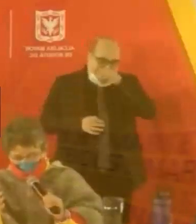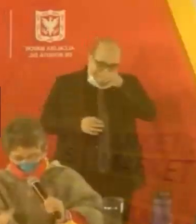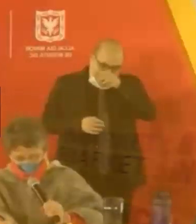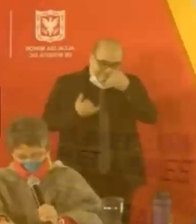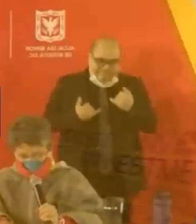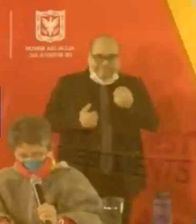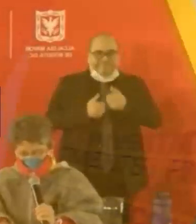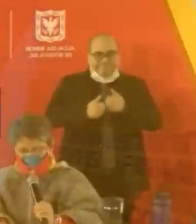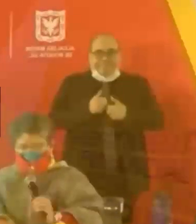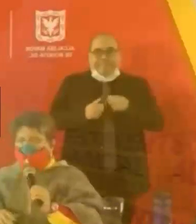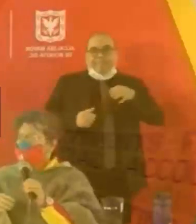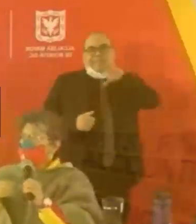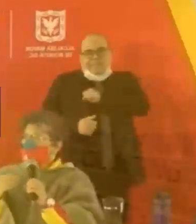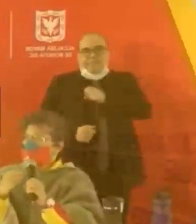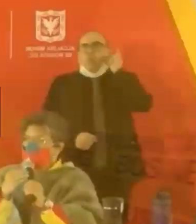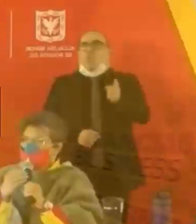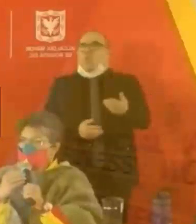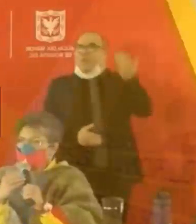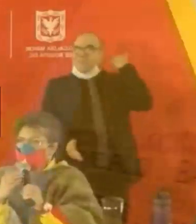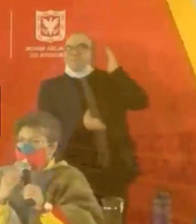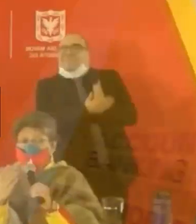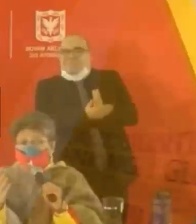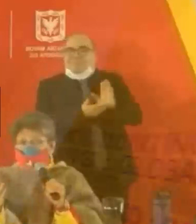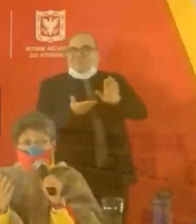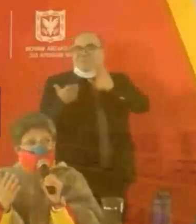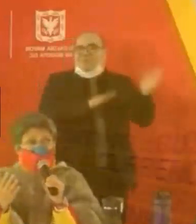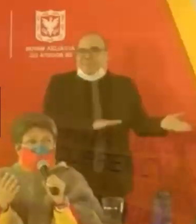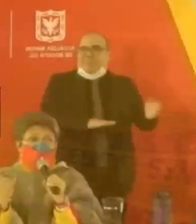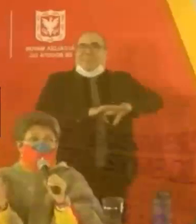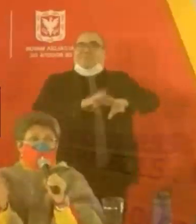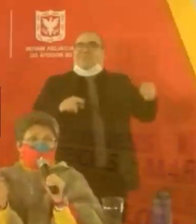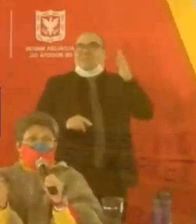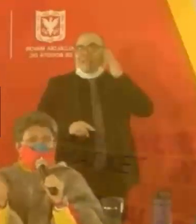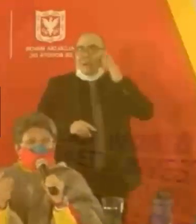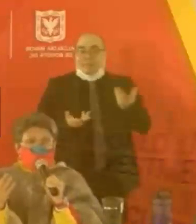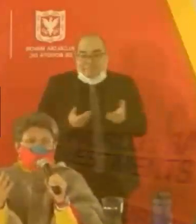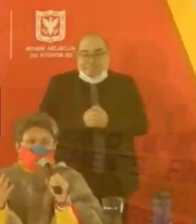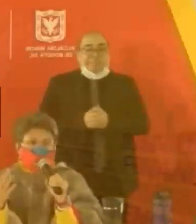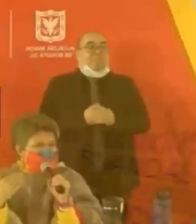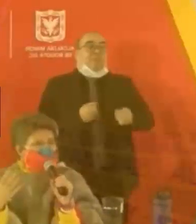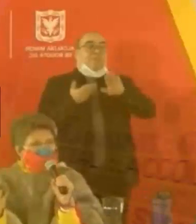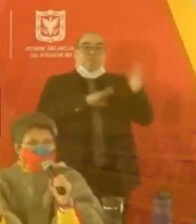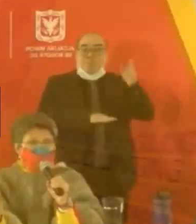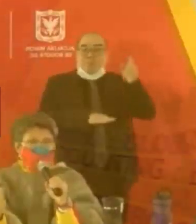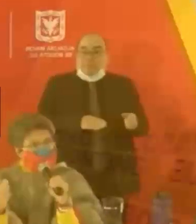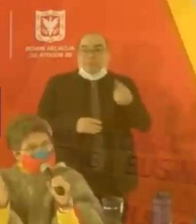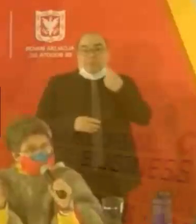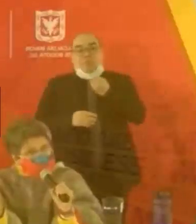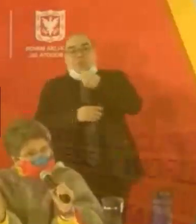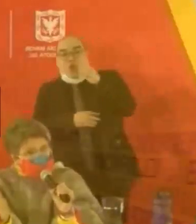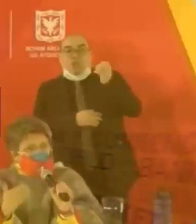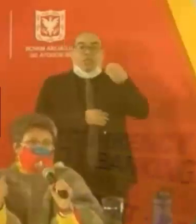días. En todo el mundo, cuando se cita la nacionalidad de un delincuente, es un tema sensible, y en unos lugares más que en otros. ¿Usted es capaz